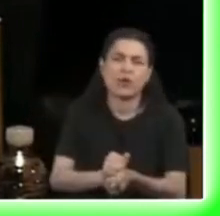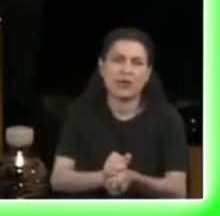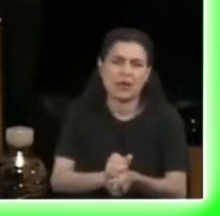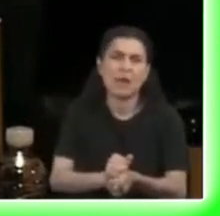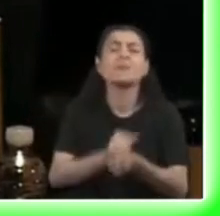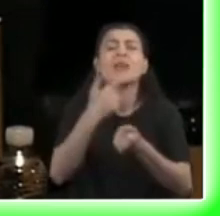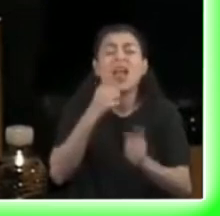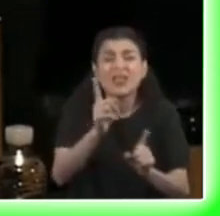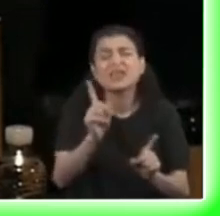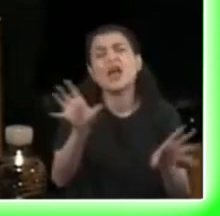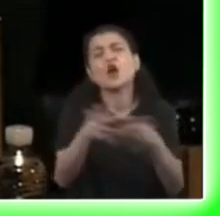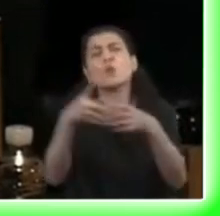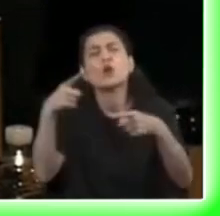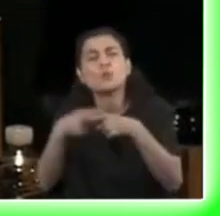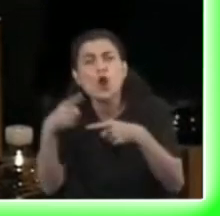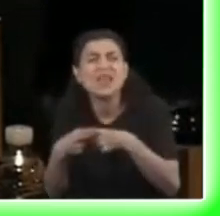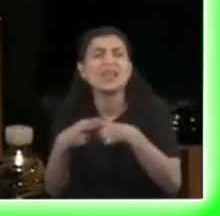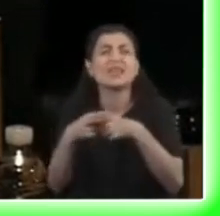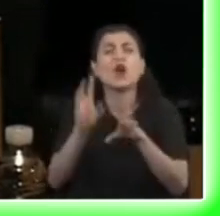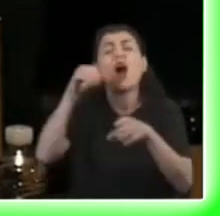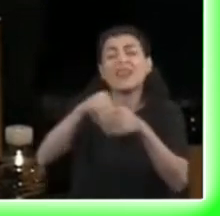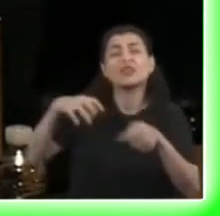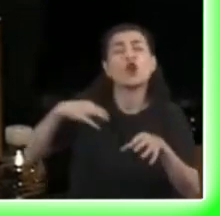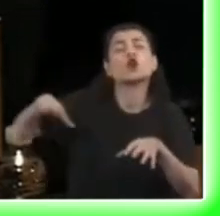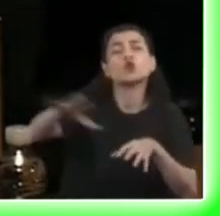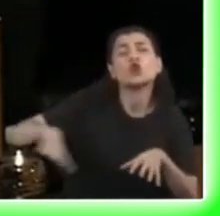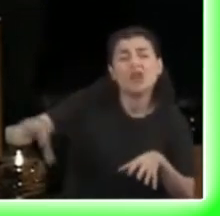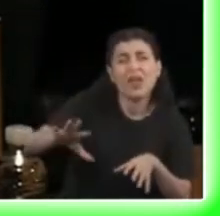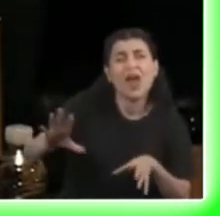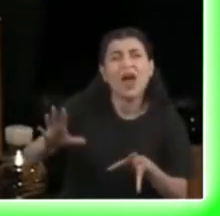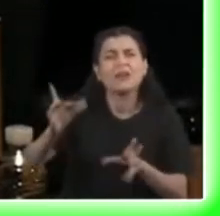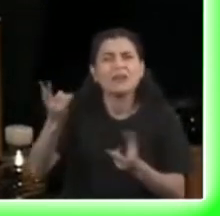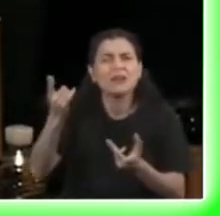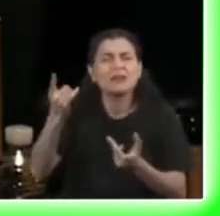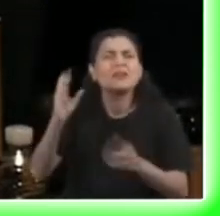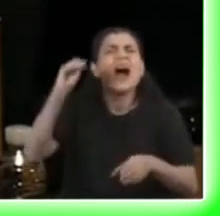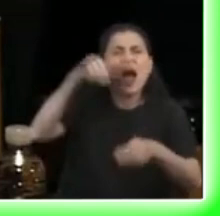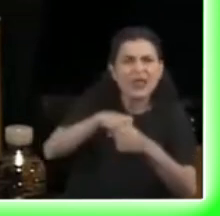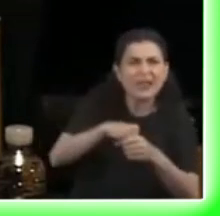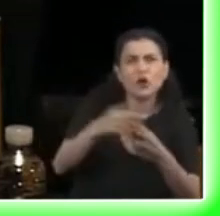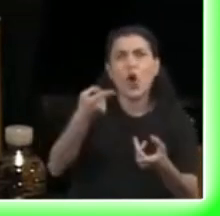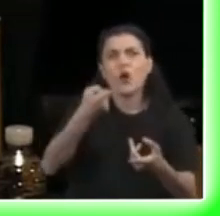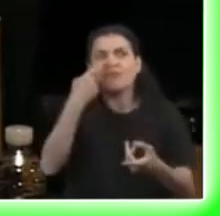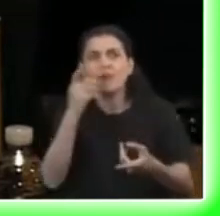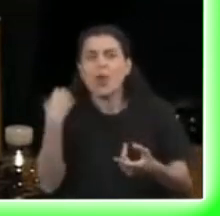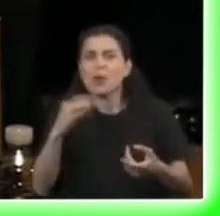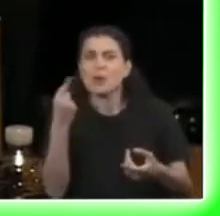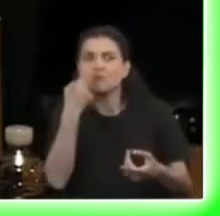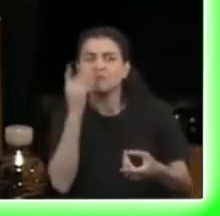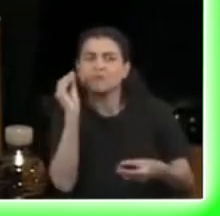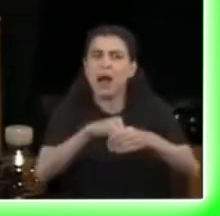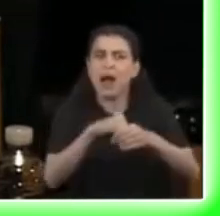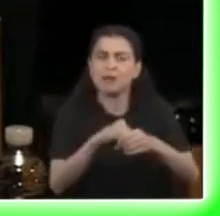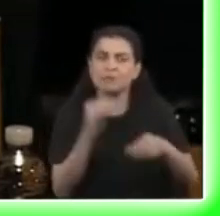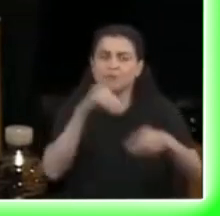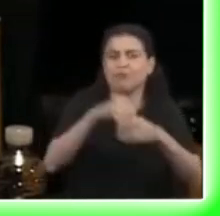partidos, asociaciones y hasta sectores de la vida, enteros de la vida argentina, son parte interesada, que harán lo imposible para